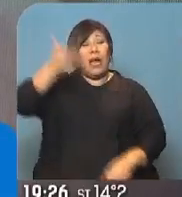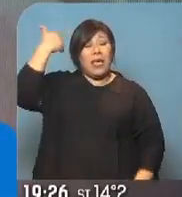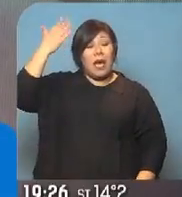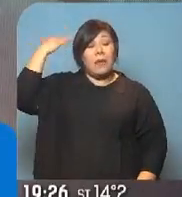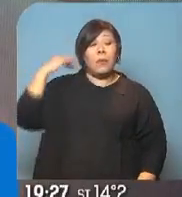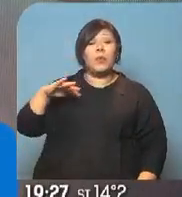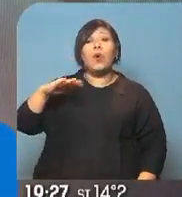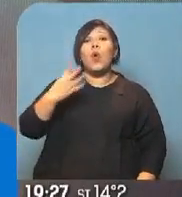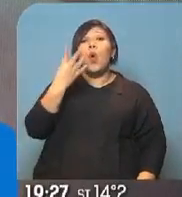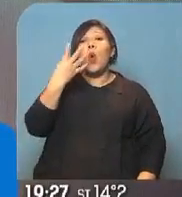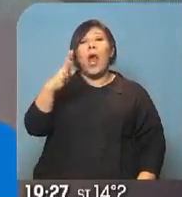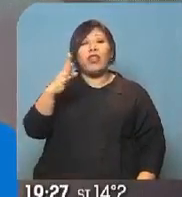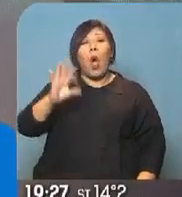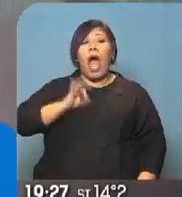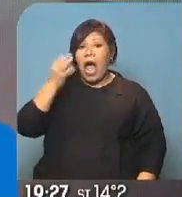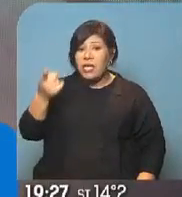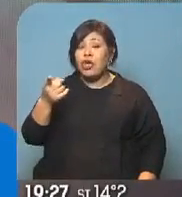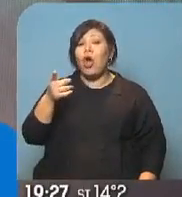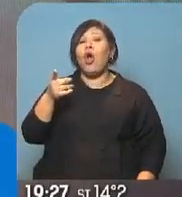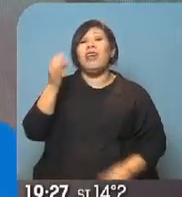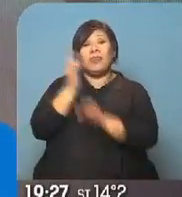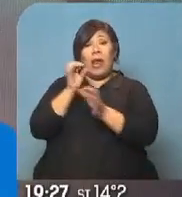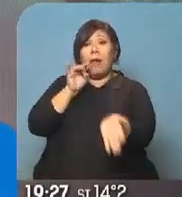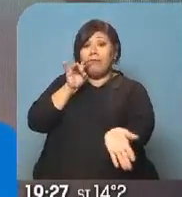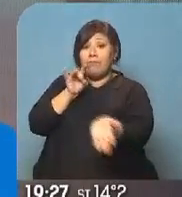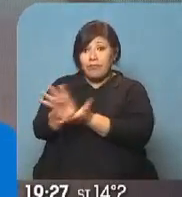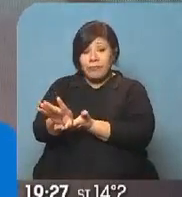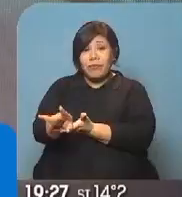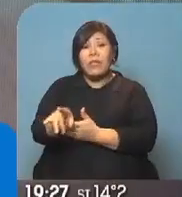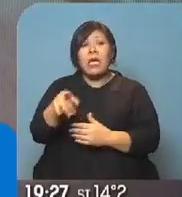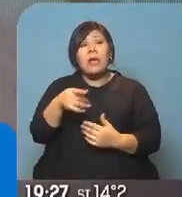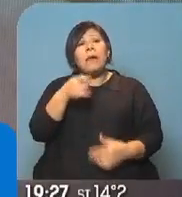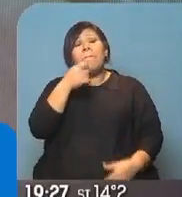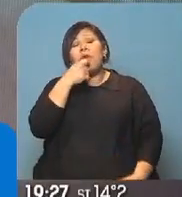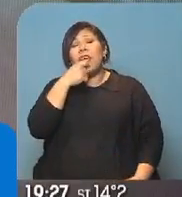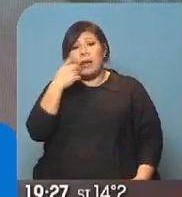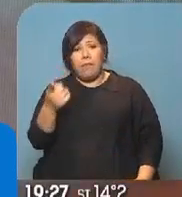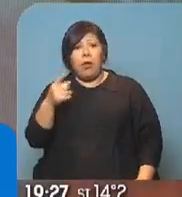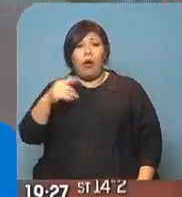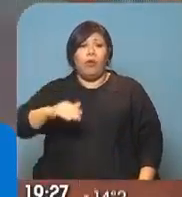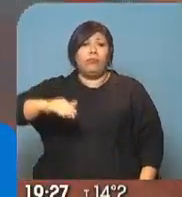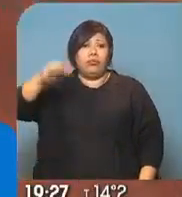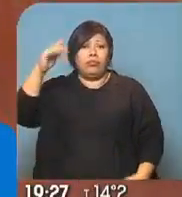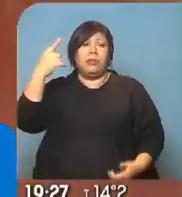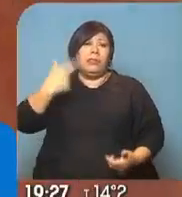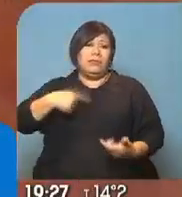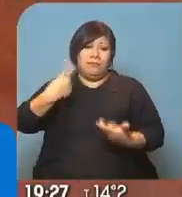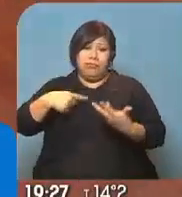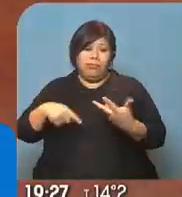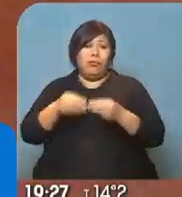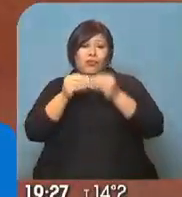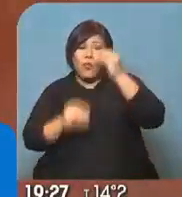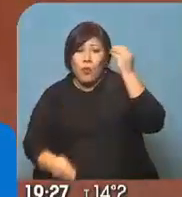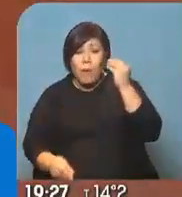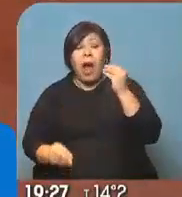muchas señales. ¿No hay una forma de declarar a una persona así insana, por ejemplo, para evitar que llegue a un crimen? En realidad todos los que